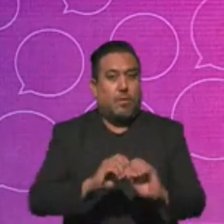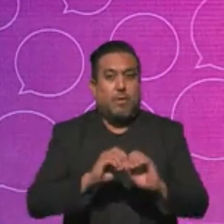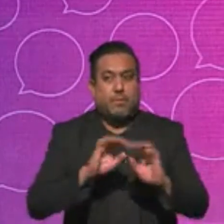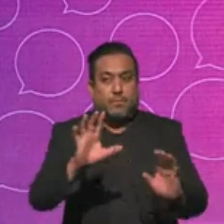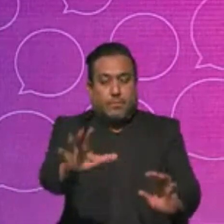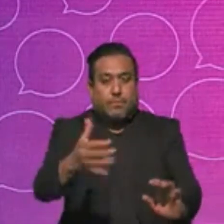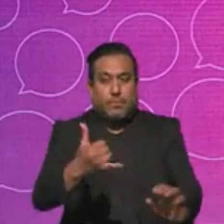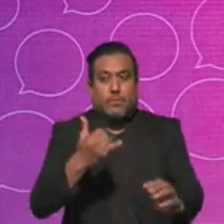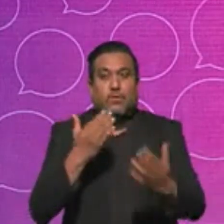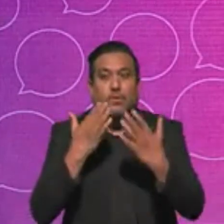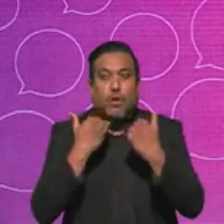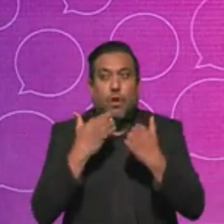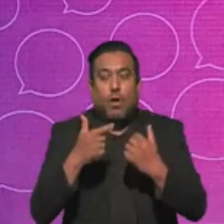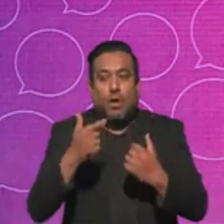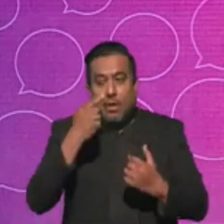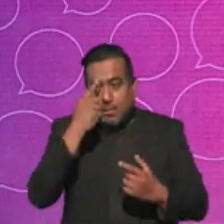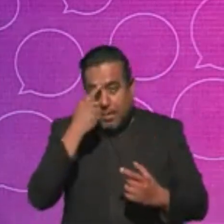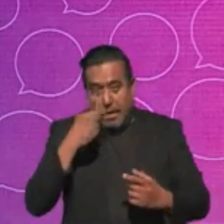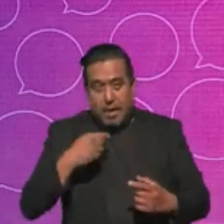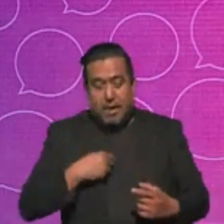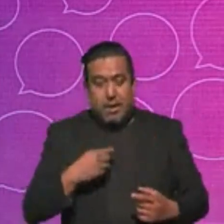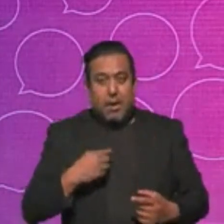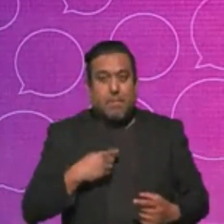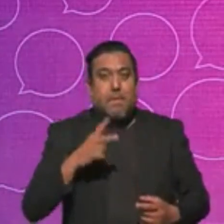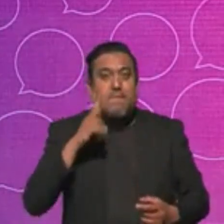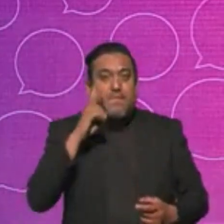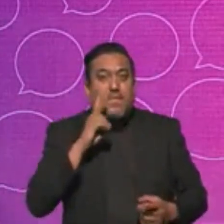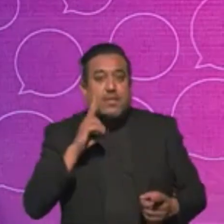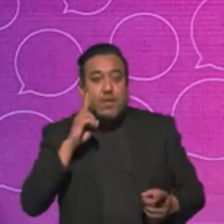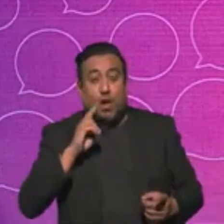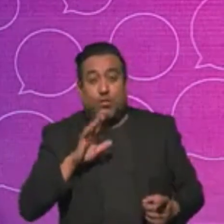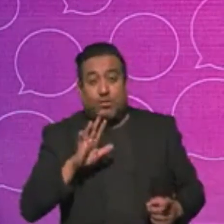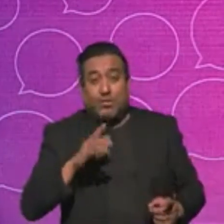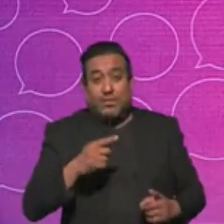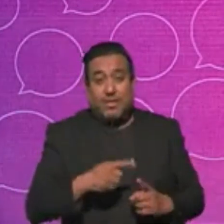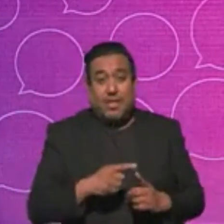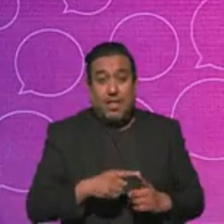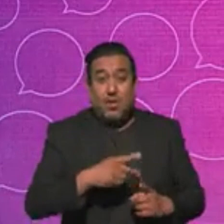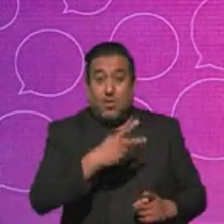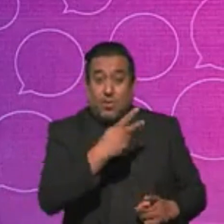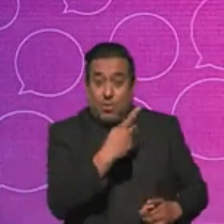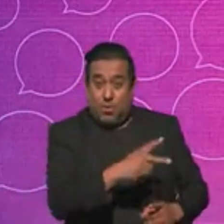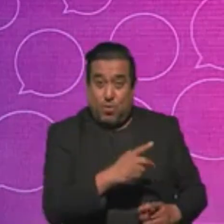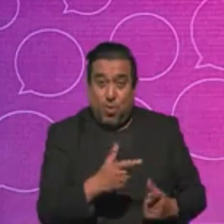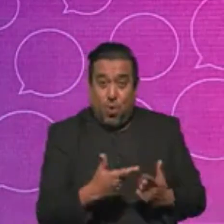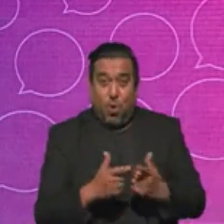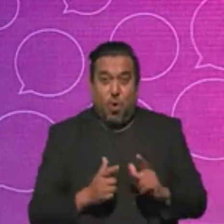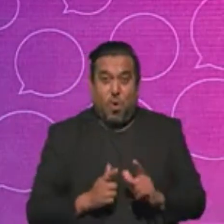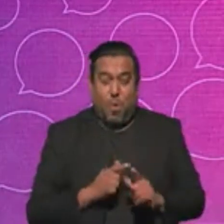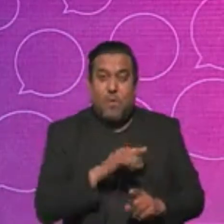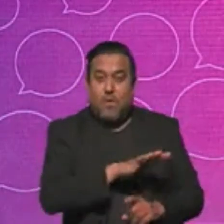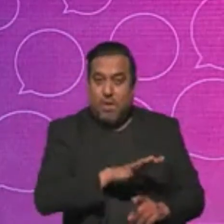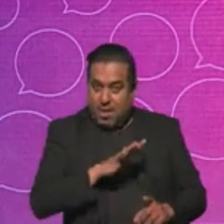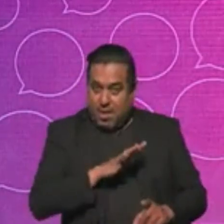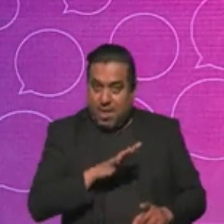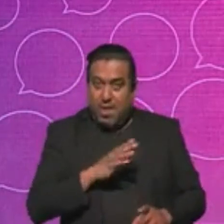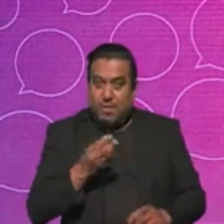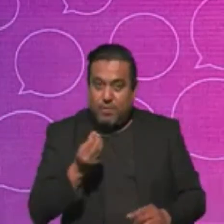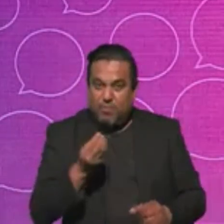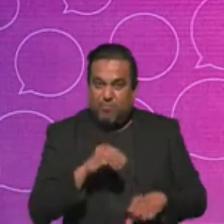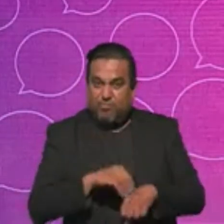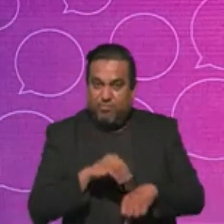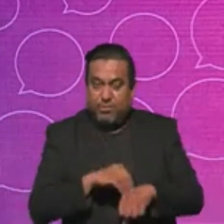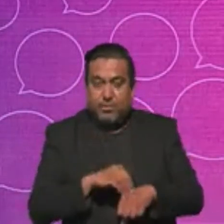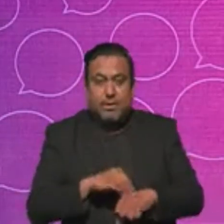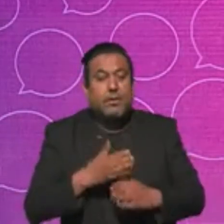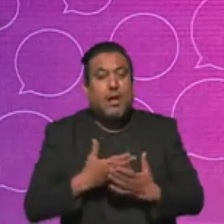y Sin condiciones viciadas como las hay en tu planilla con imposiciones y déjame decirte que mi